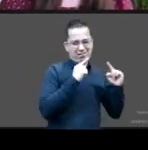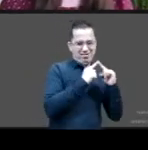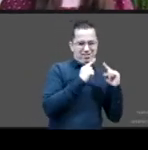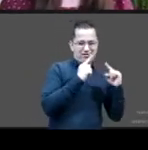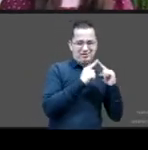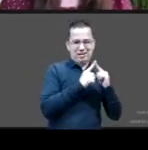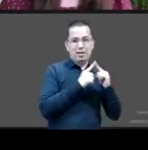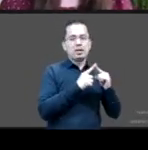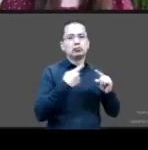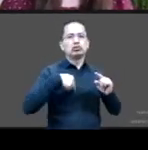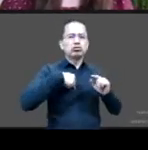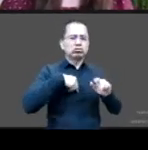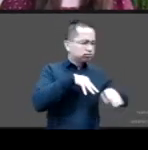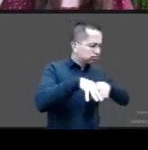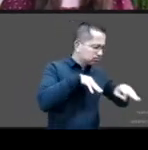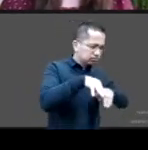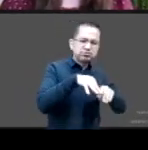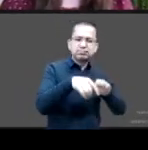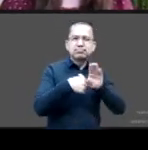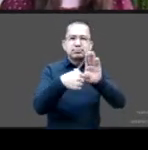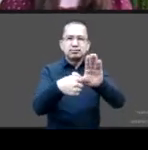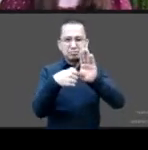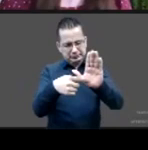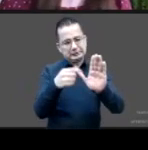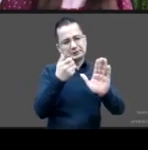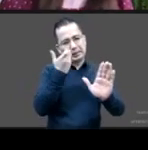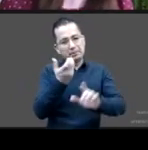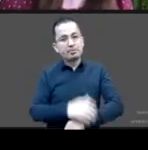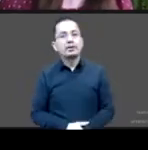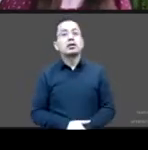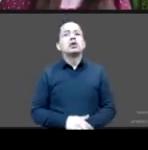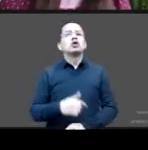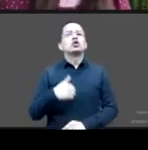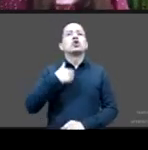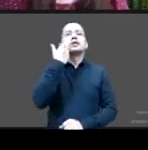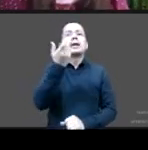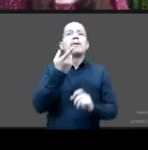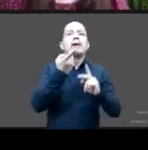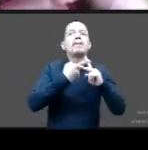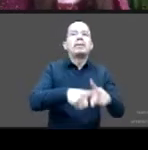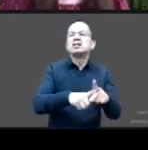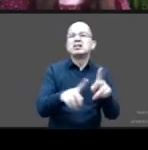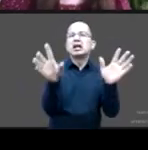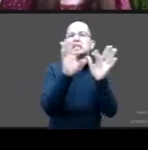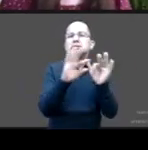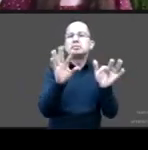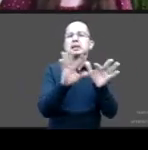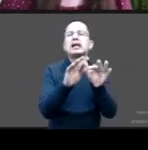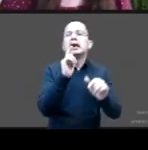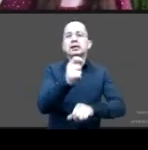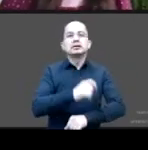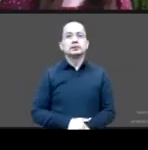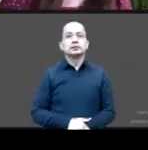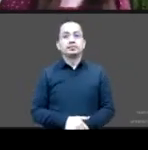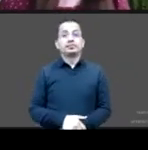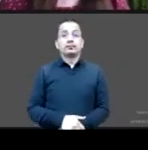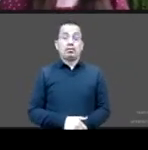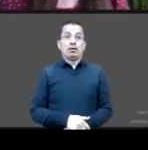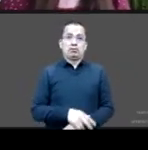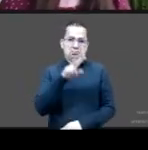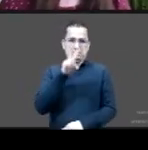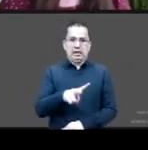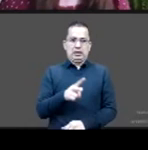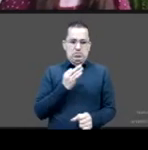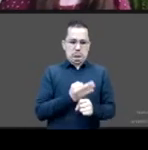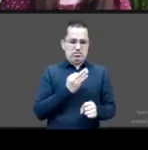pues para empezar me gustaría platicar un poco que si bien esta pandemia nos ha cambiado la manera de